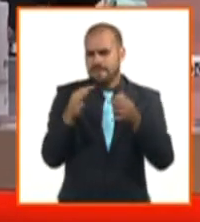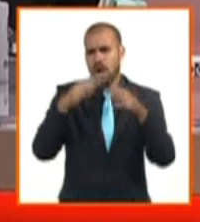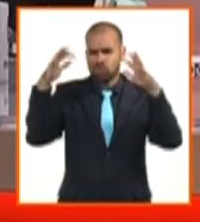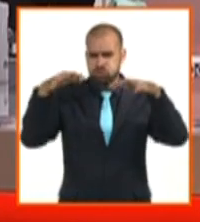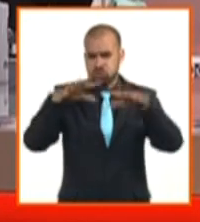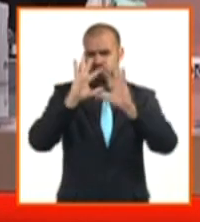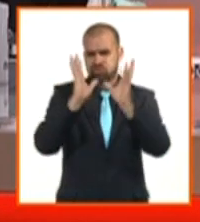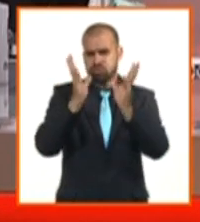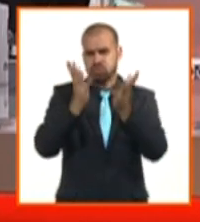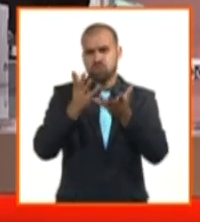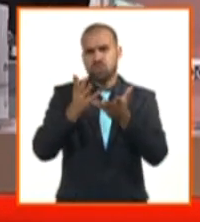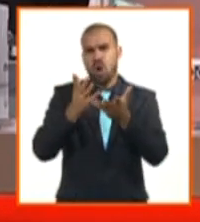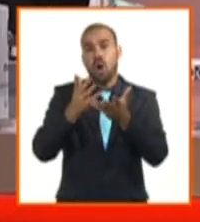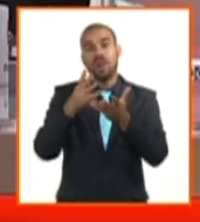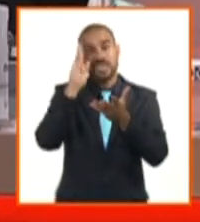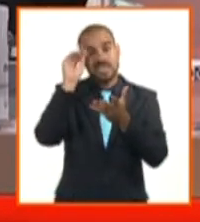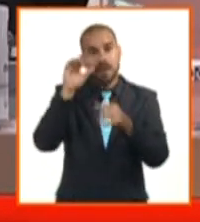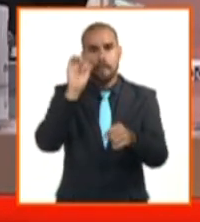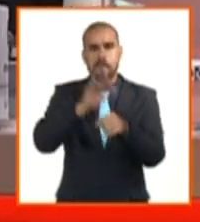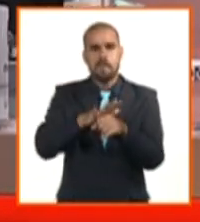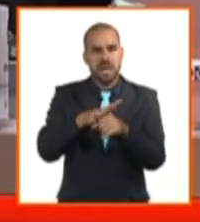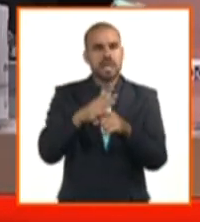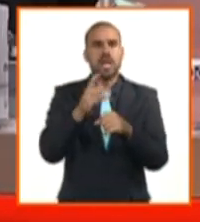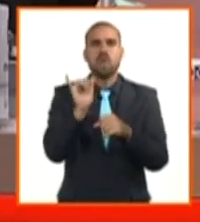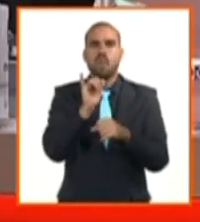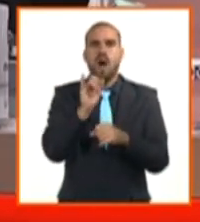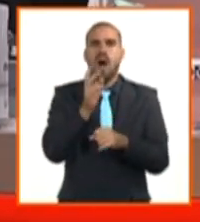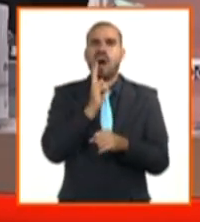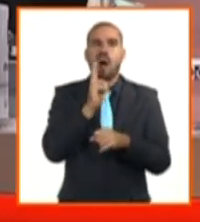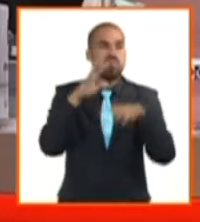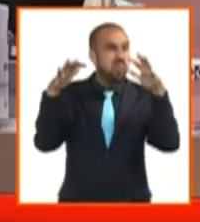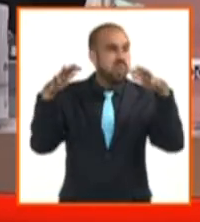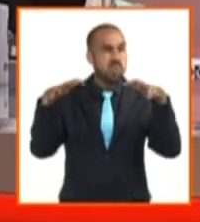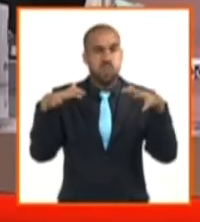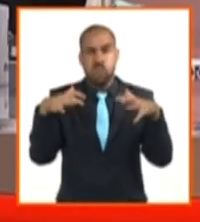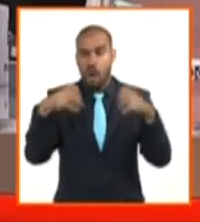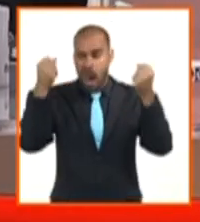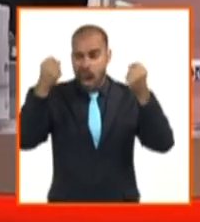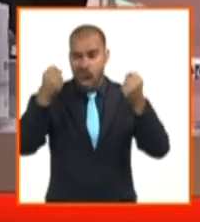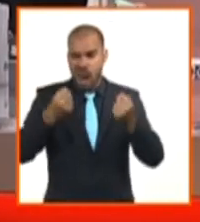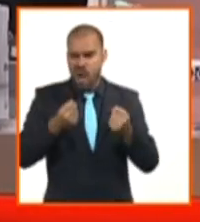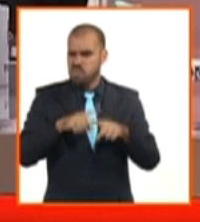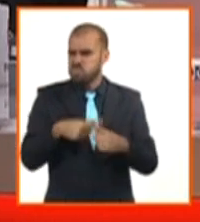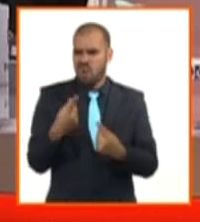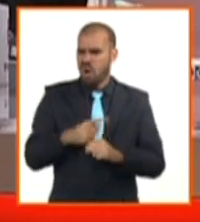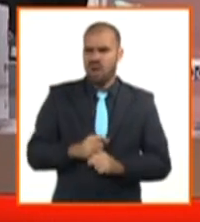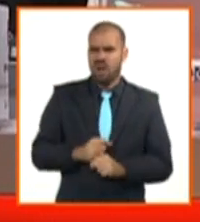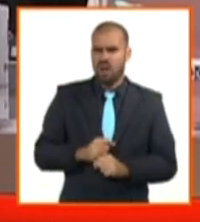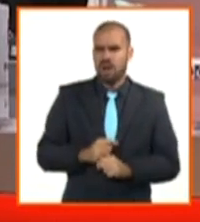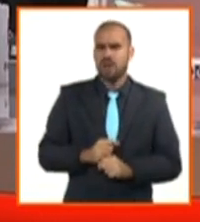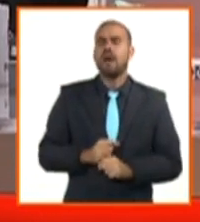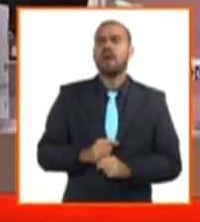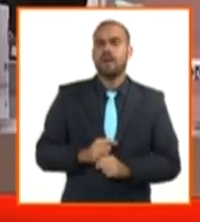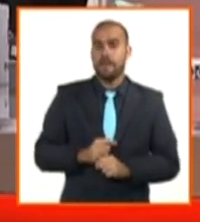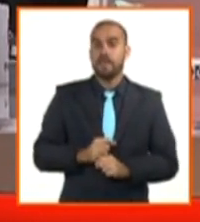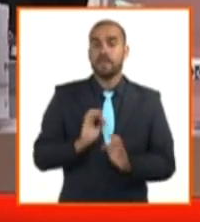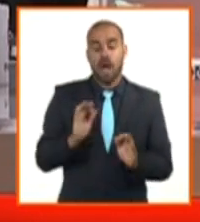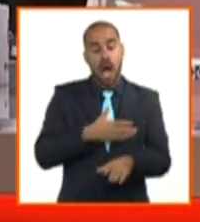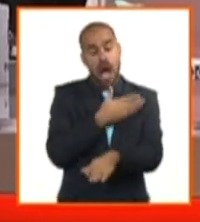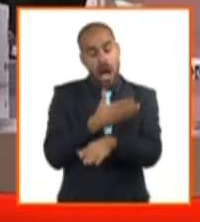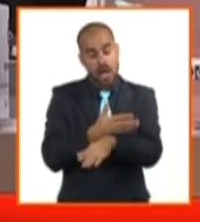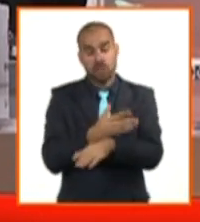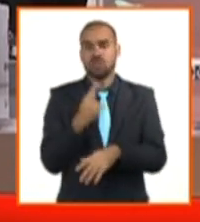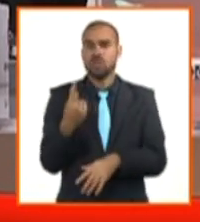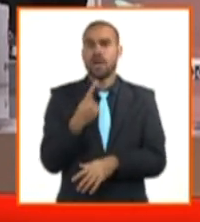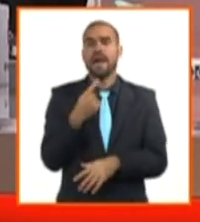pues esta inestabilidad atmosférica esta estabilidad climática para para nosotros y hasta ahora cuáles son los